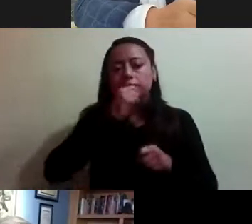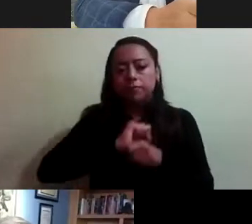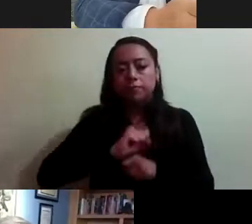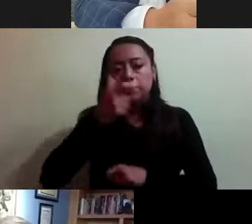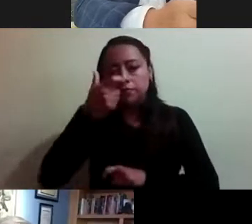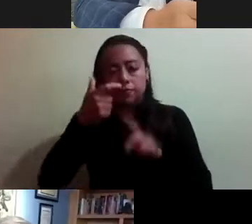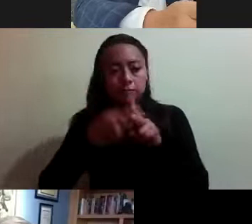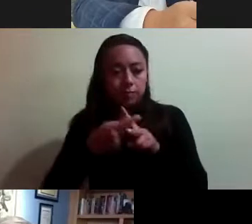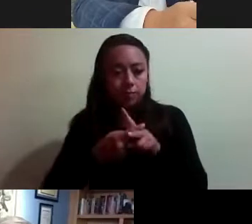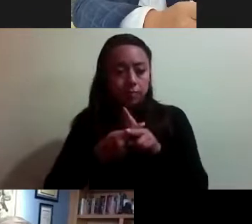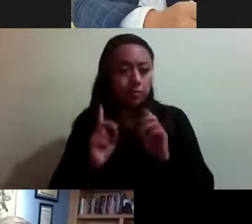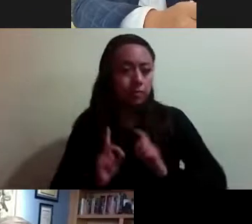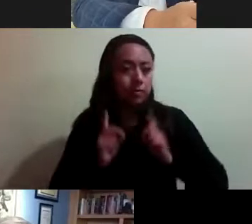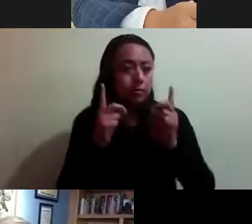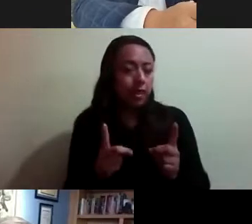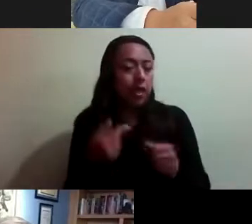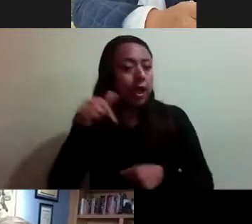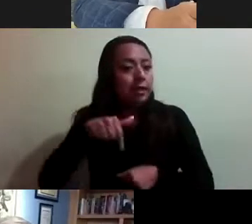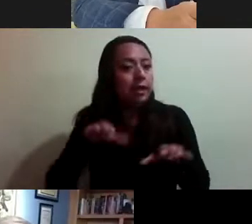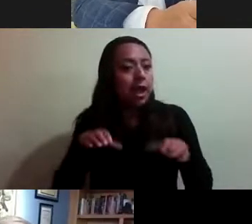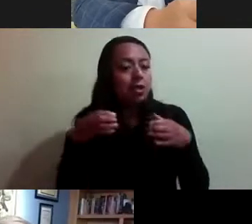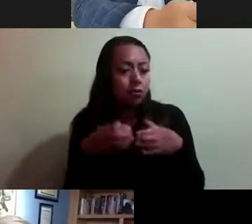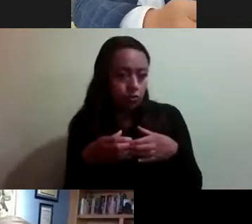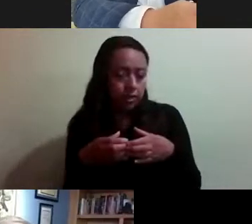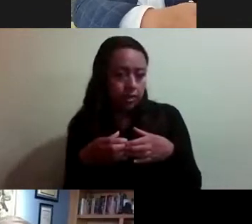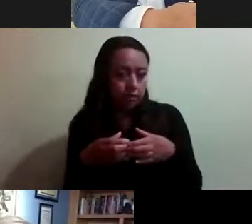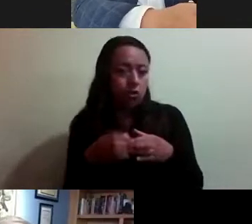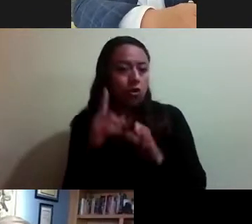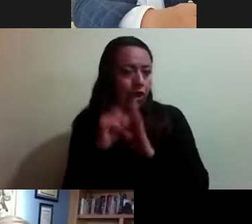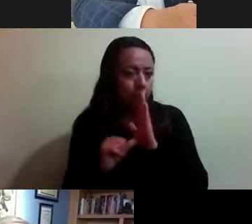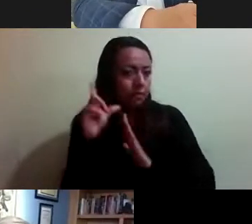le da al Congreso de manera mensual.